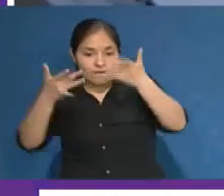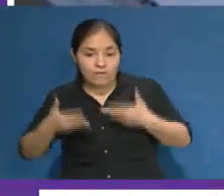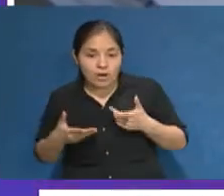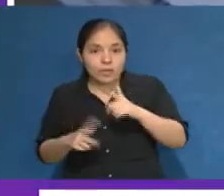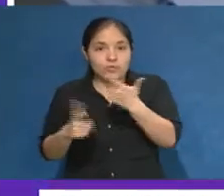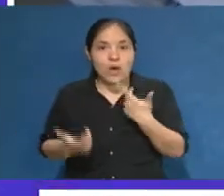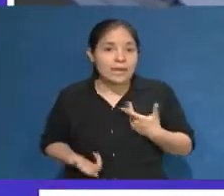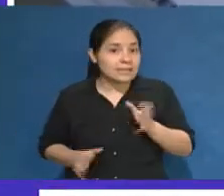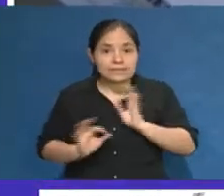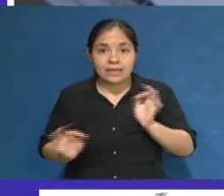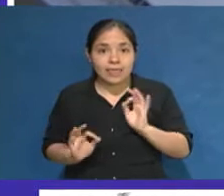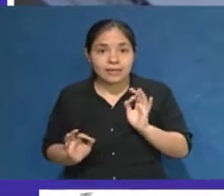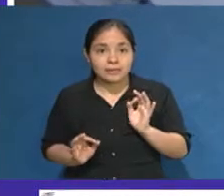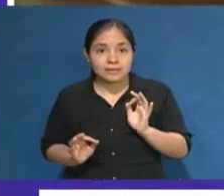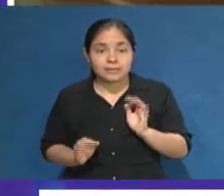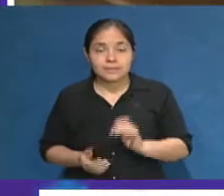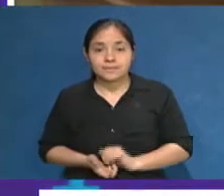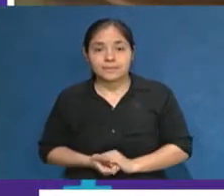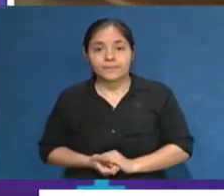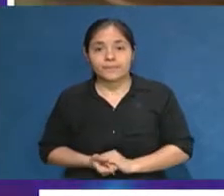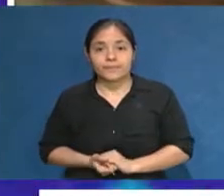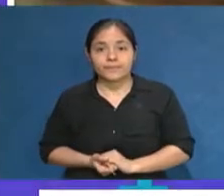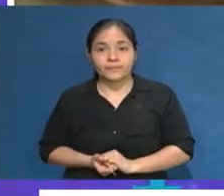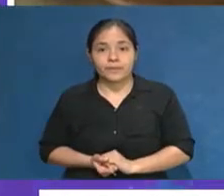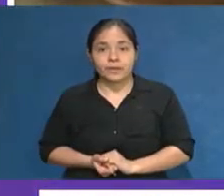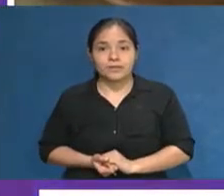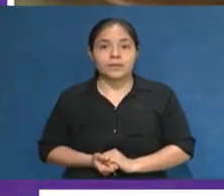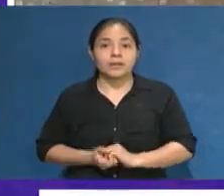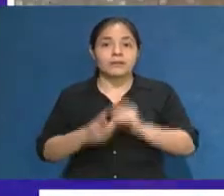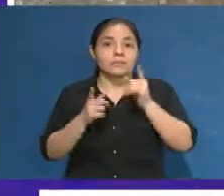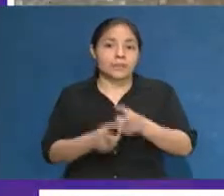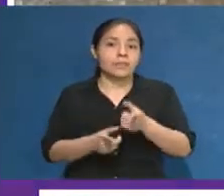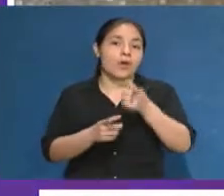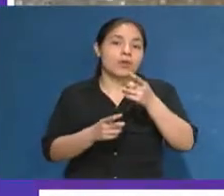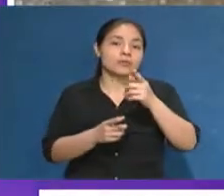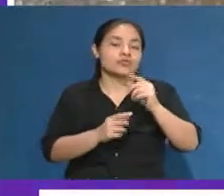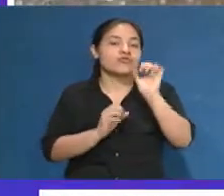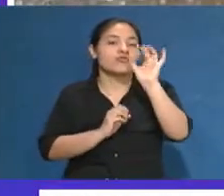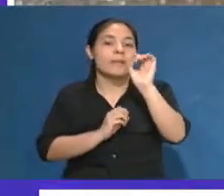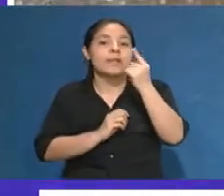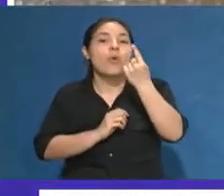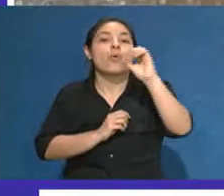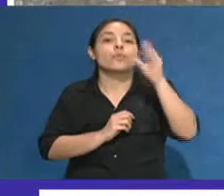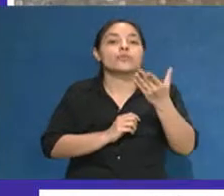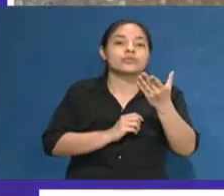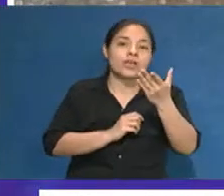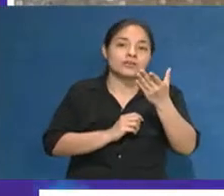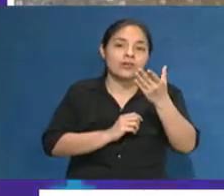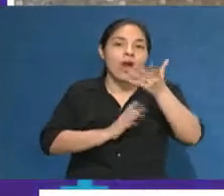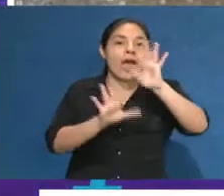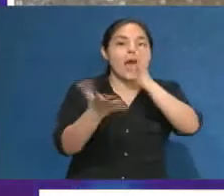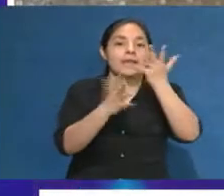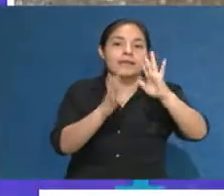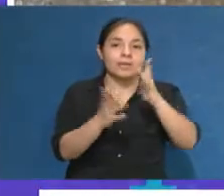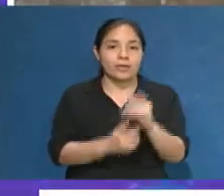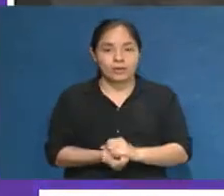auditoría. Por ende, están avalando lo que el titular de Ecogas decía, que era solo un 1% de lo que podían ser estimadas, y la